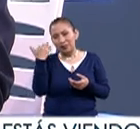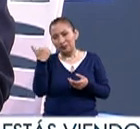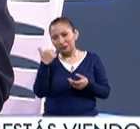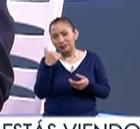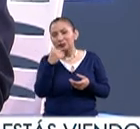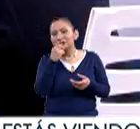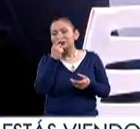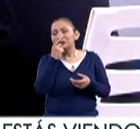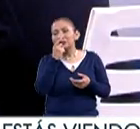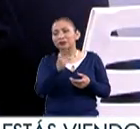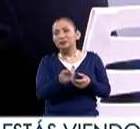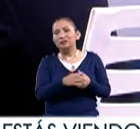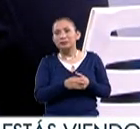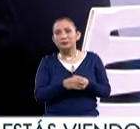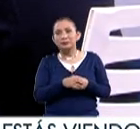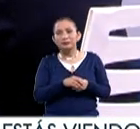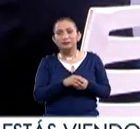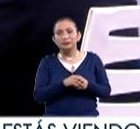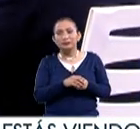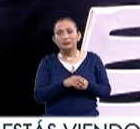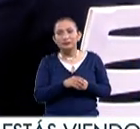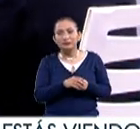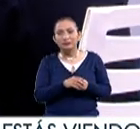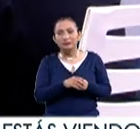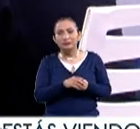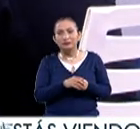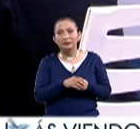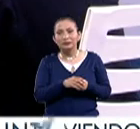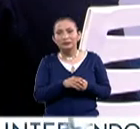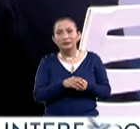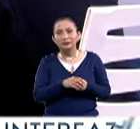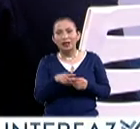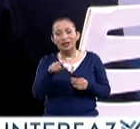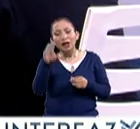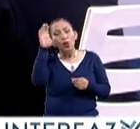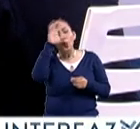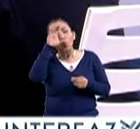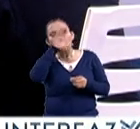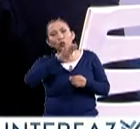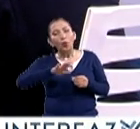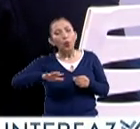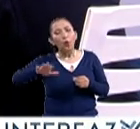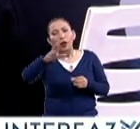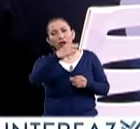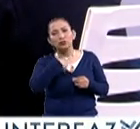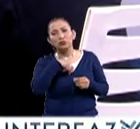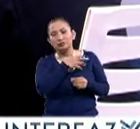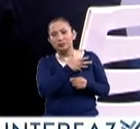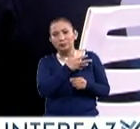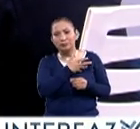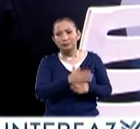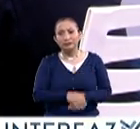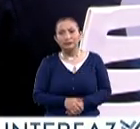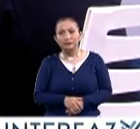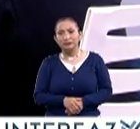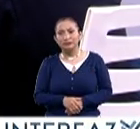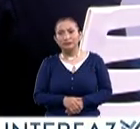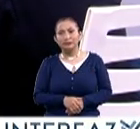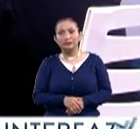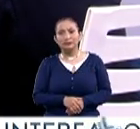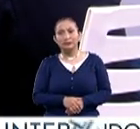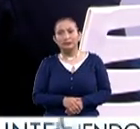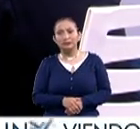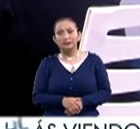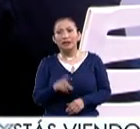inicio, de que pues esta gran parte de la cultura que abrazamos del